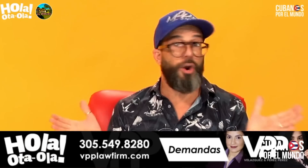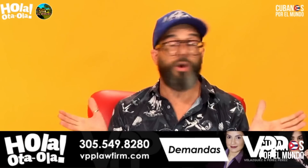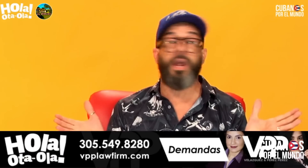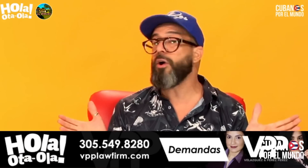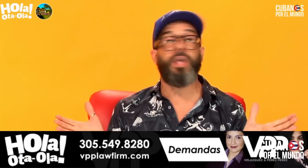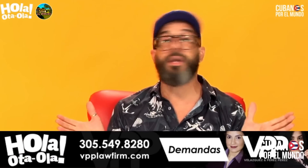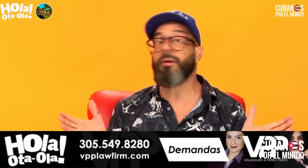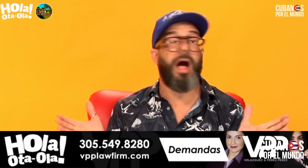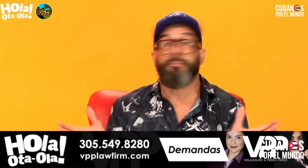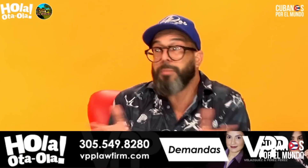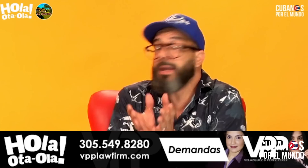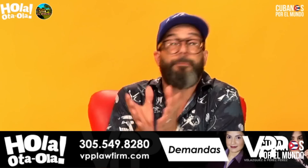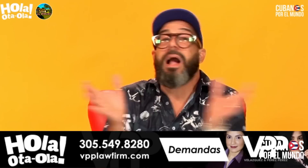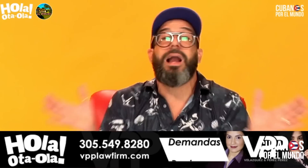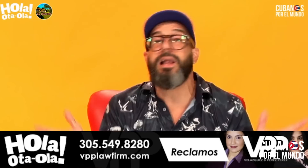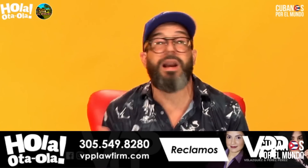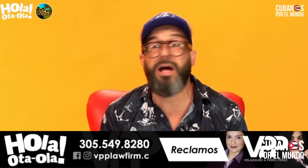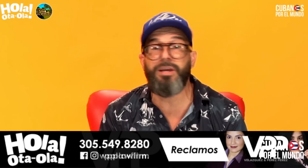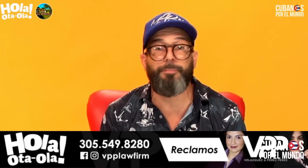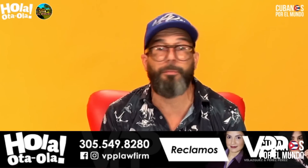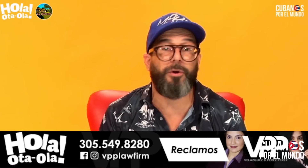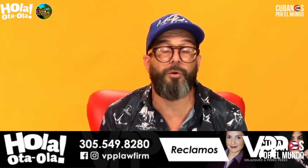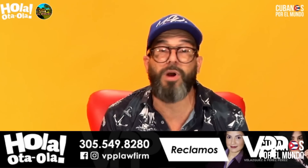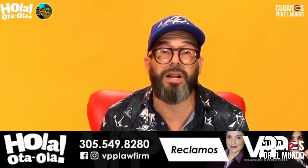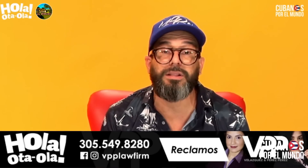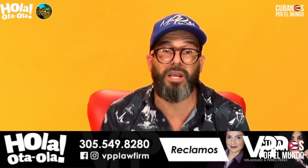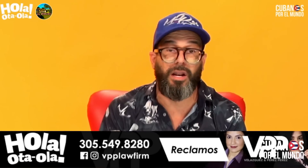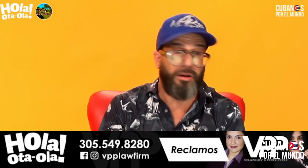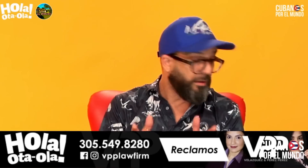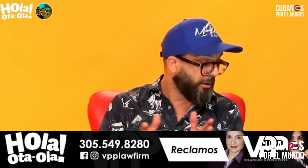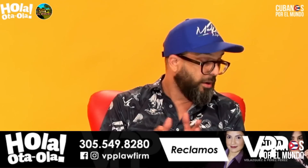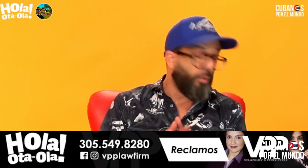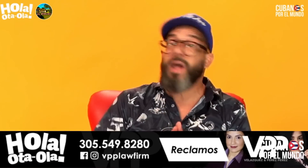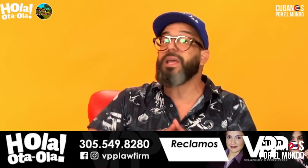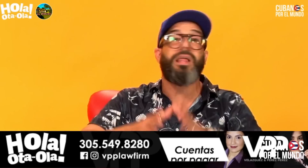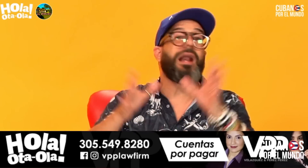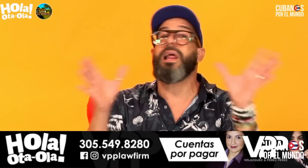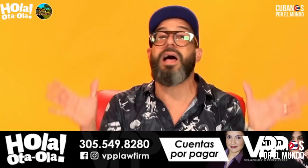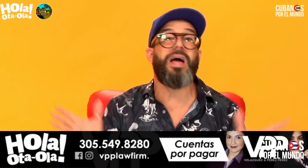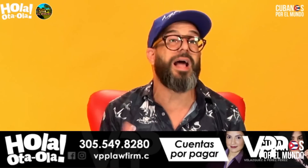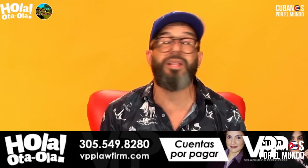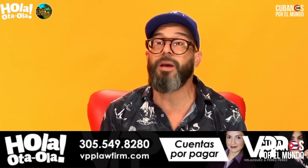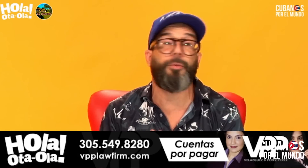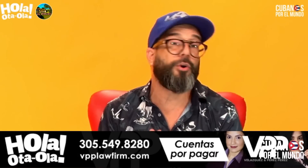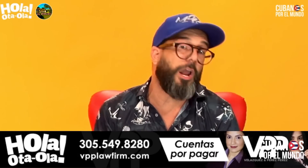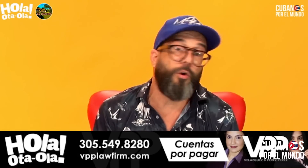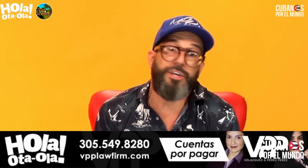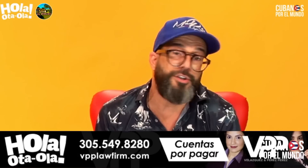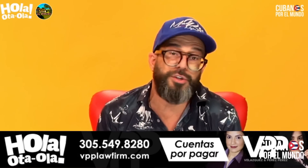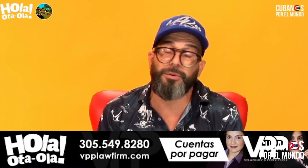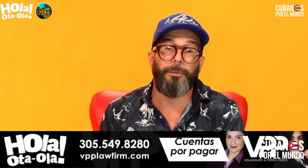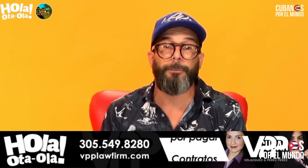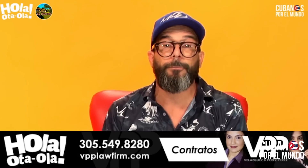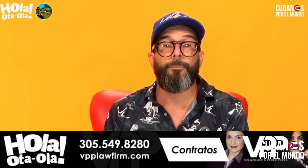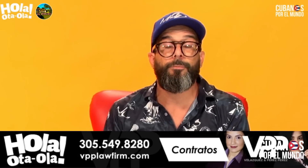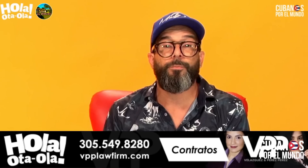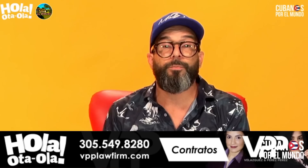Y yo no creo que hay que pagarle a nadie por poner un cartel, o hay que darle nada a nadie porque lo